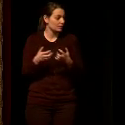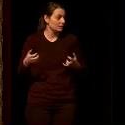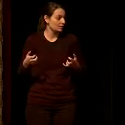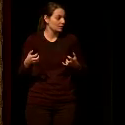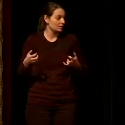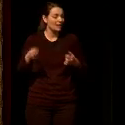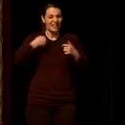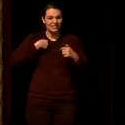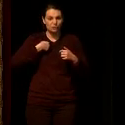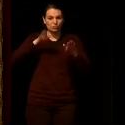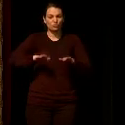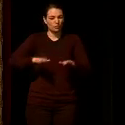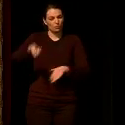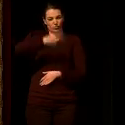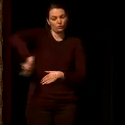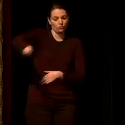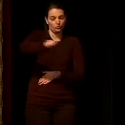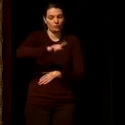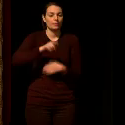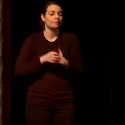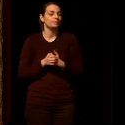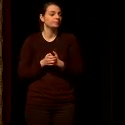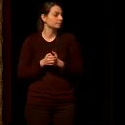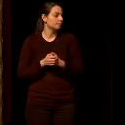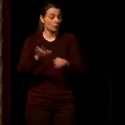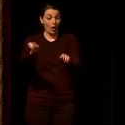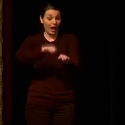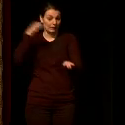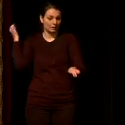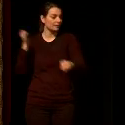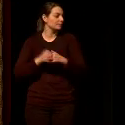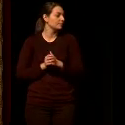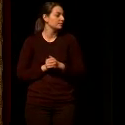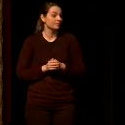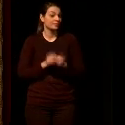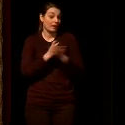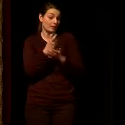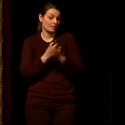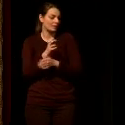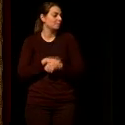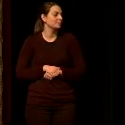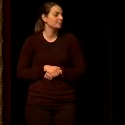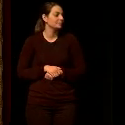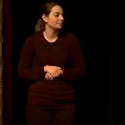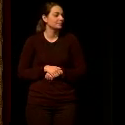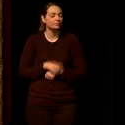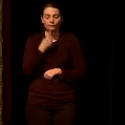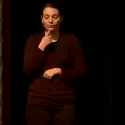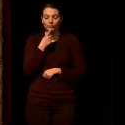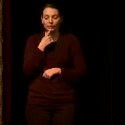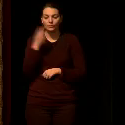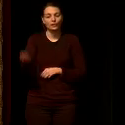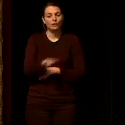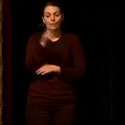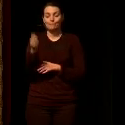esto somos nosotros seguro que todos los que estamos aquí y arranque esta página de la revista y dice la